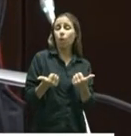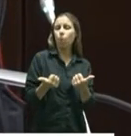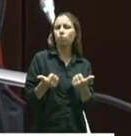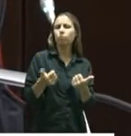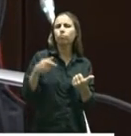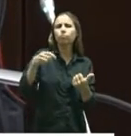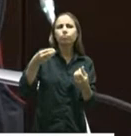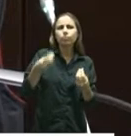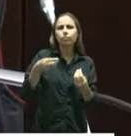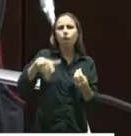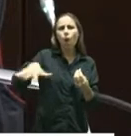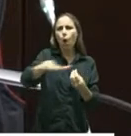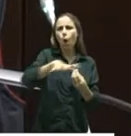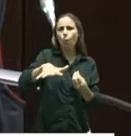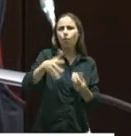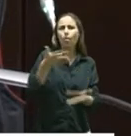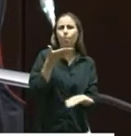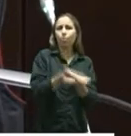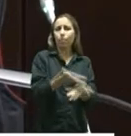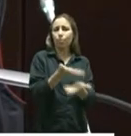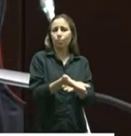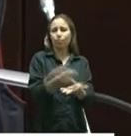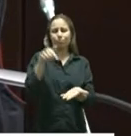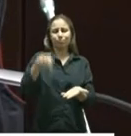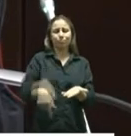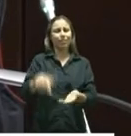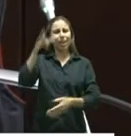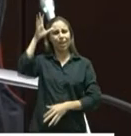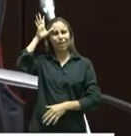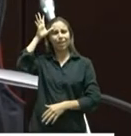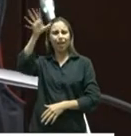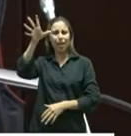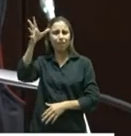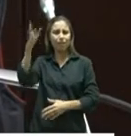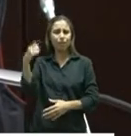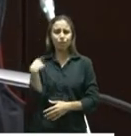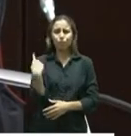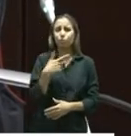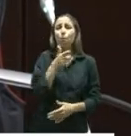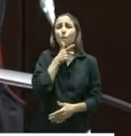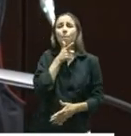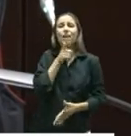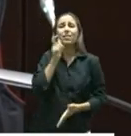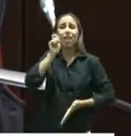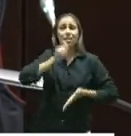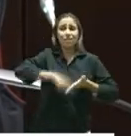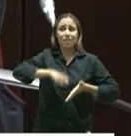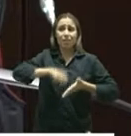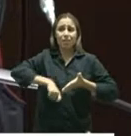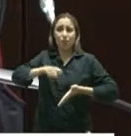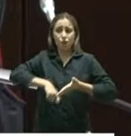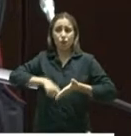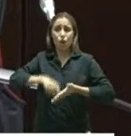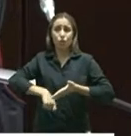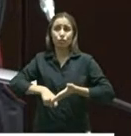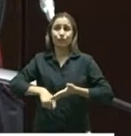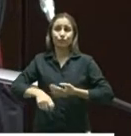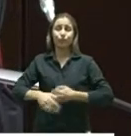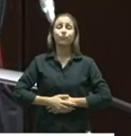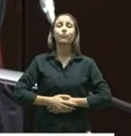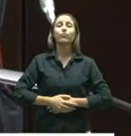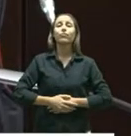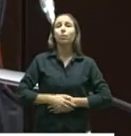demandando la comunidad nos parece sumamente grave básicamente estamos oficiando de escrivania nos mandan pero no nos lle ahora Cuando